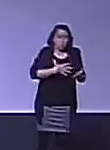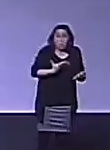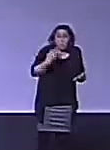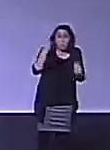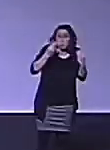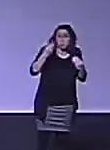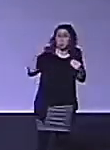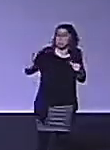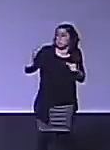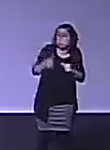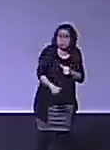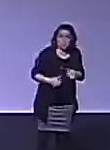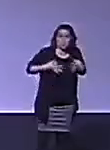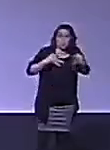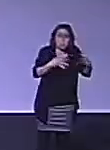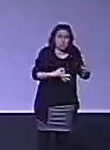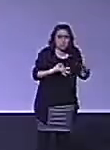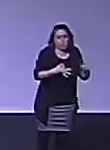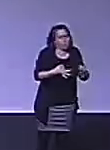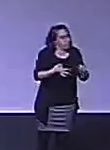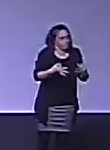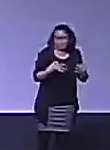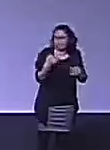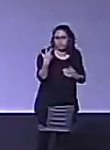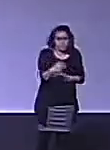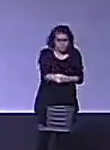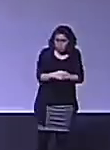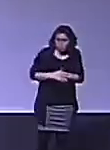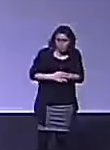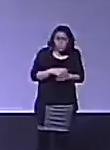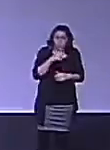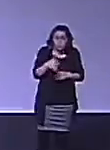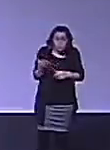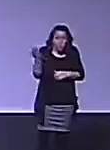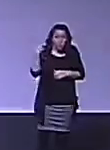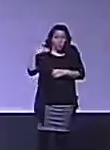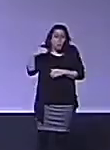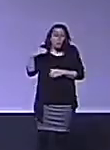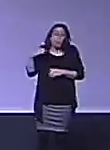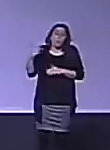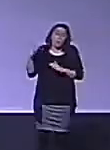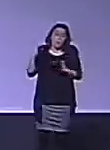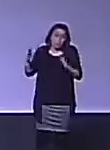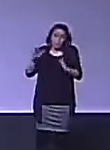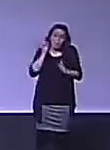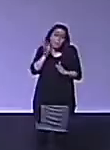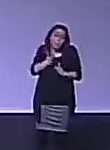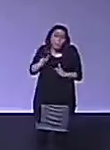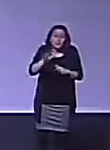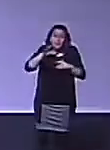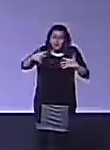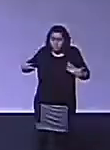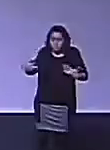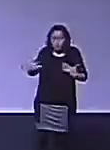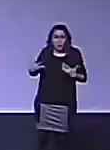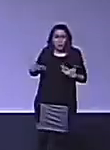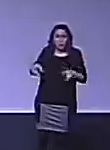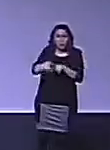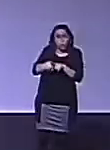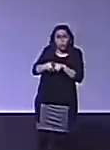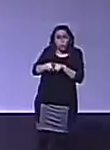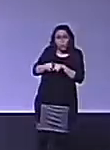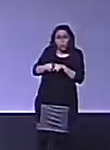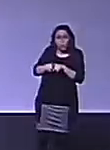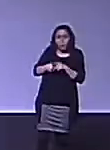así. No siempre las mujeres tuvisteis el arrope que tenéis hoy, máxime también